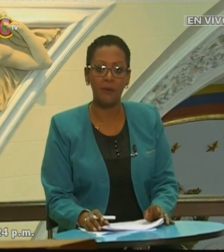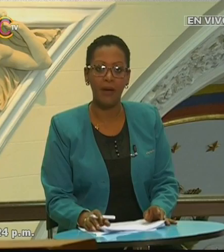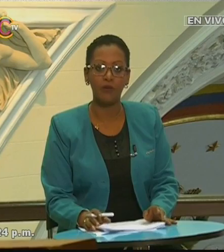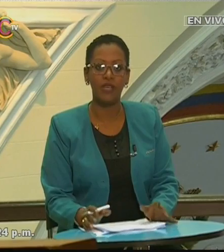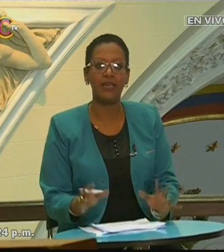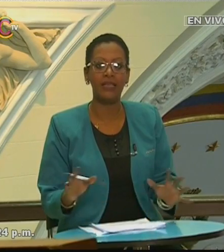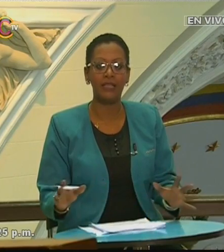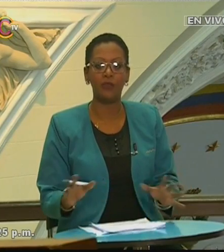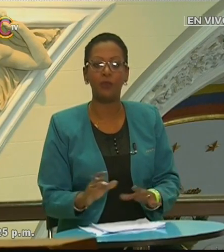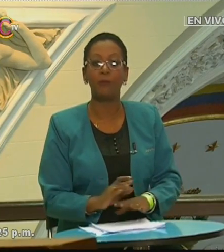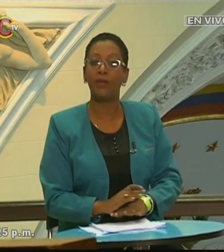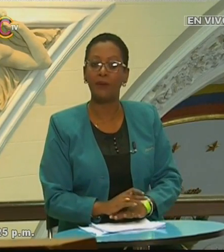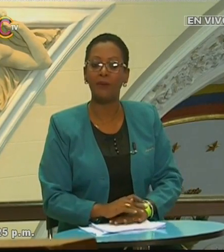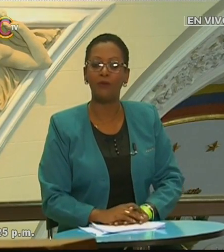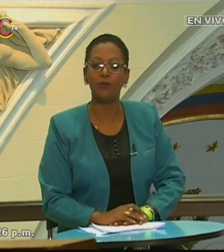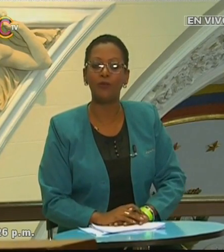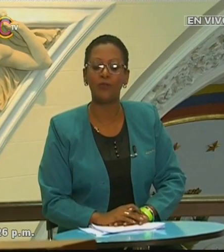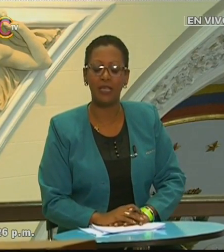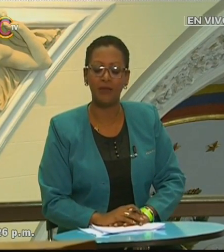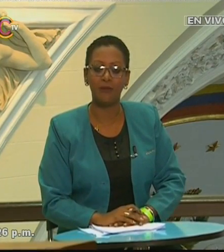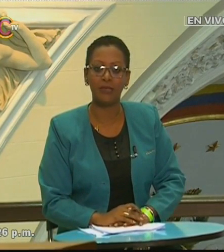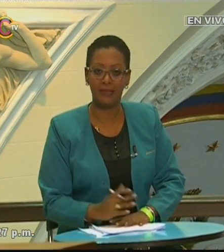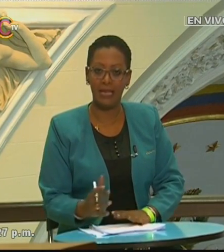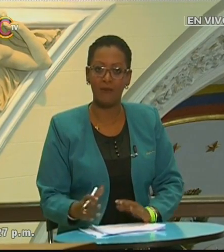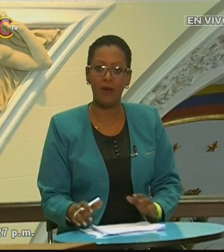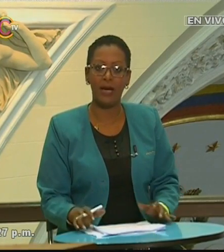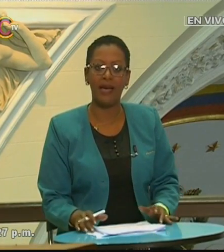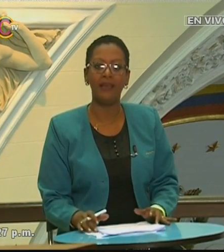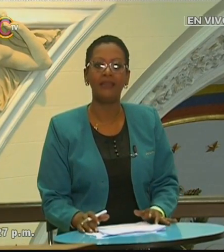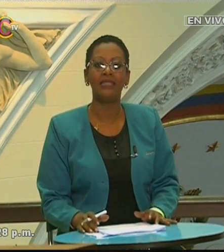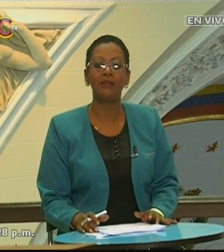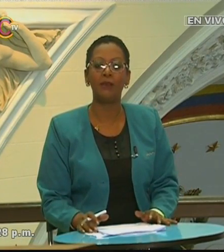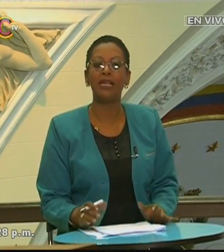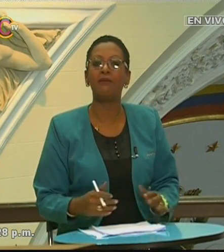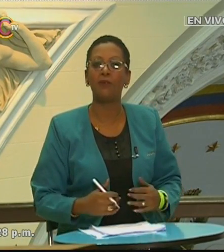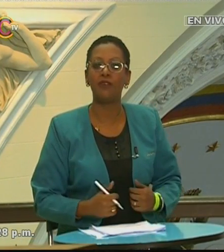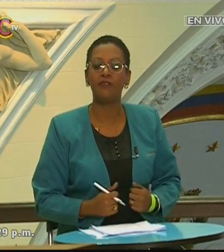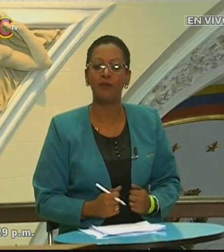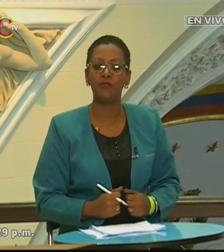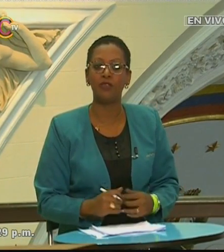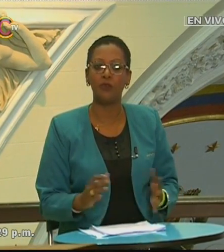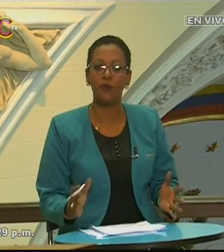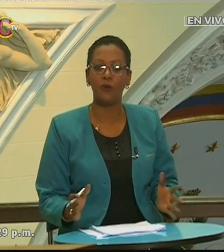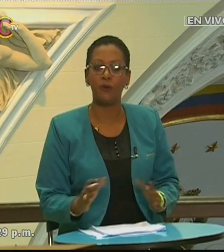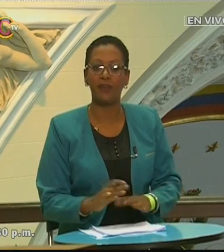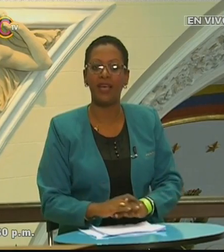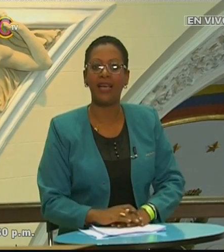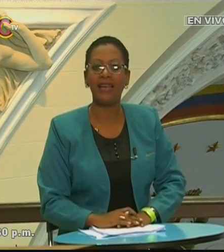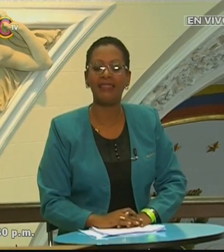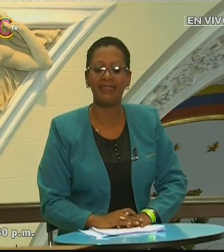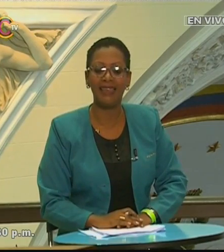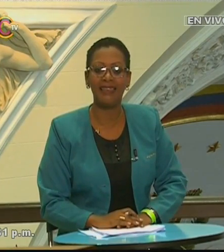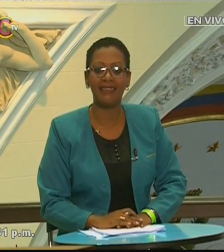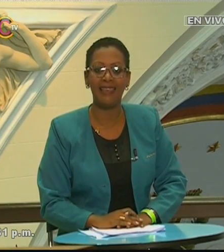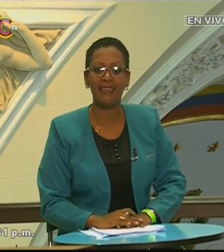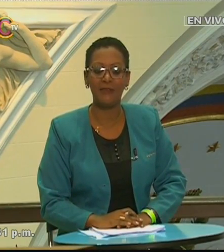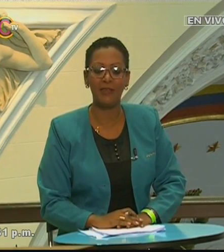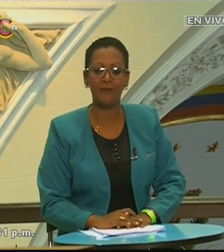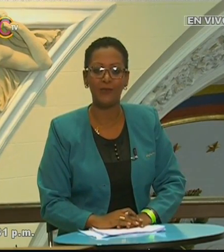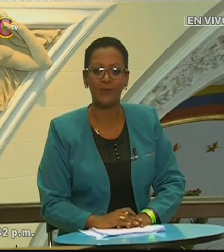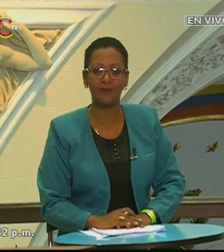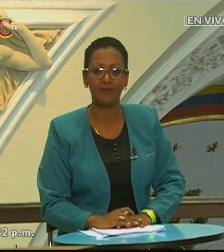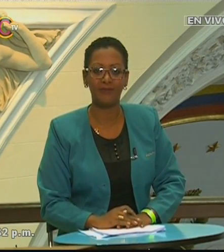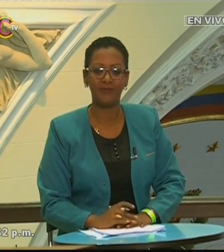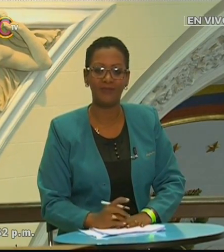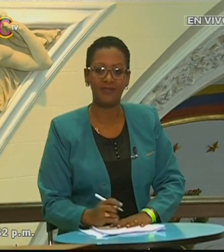breve pausa y dentro de breve minuto seguimos acá llevándole la mejor información de todo lo que ocurre acá, detalle a detalle. Ya